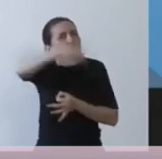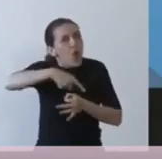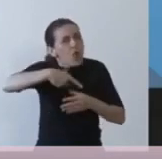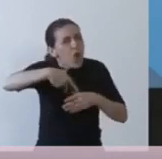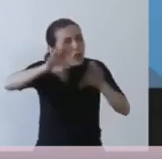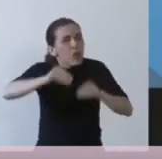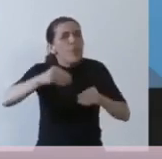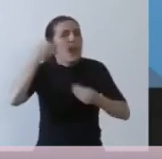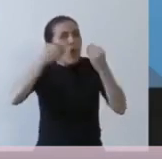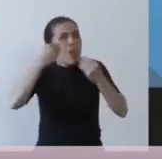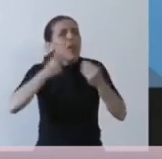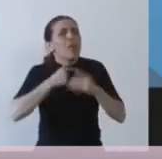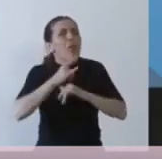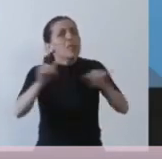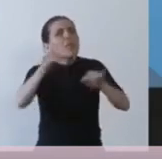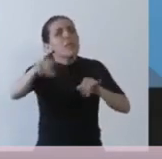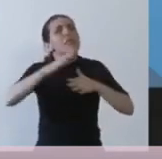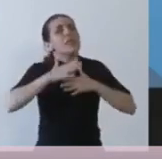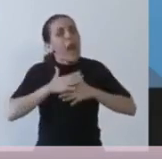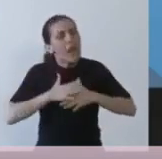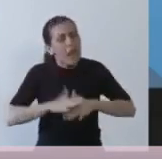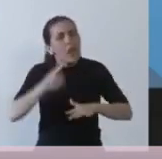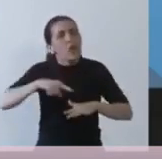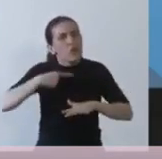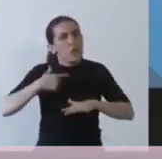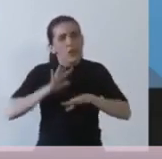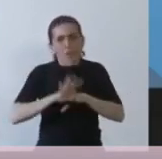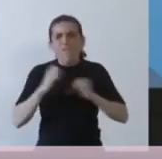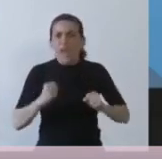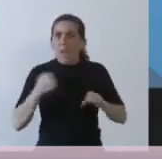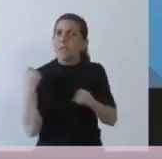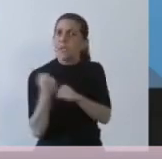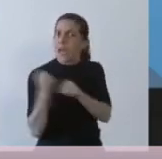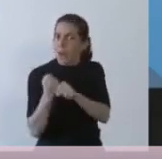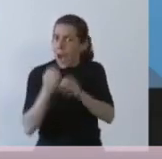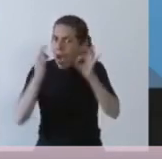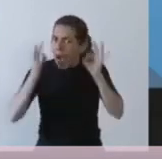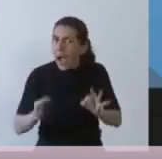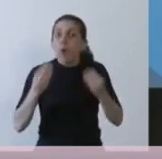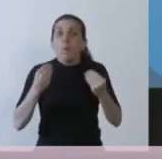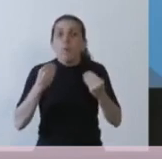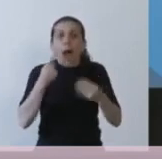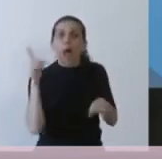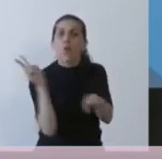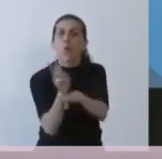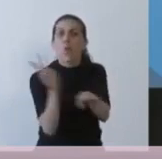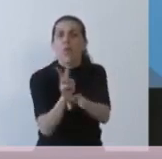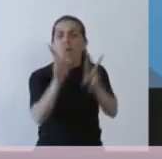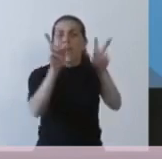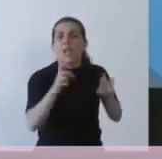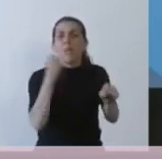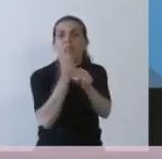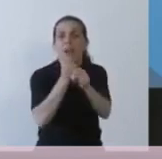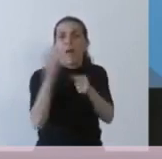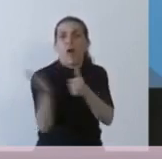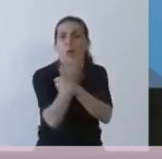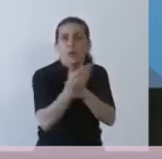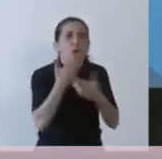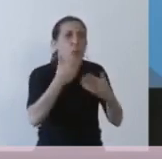tranquilidad tranquilidad que estamos presentes cuidando que eh la producción eh necesaria llegue a los